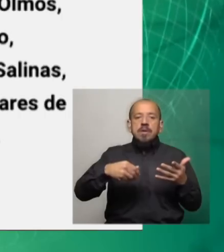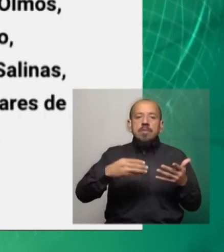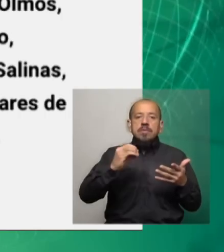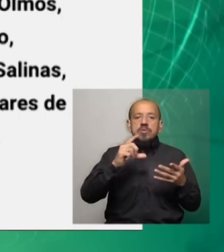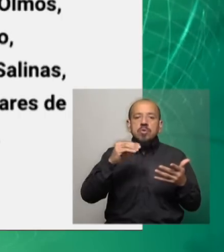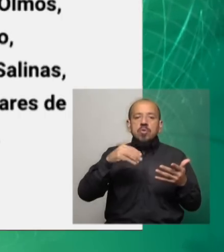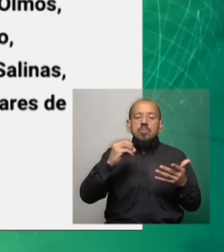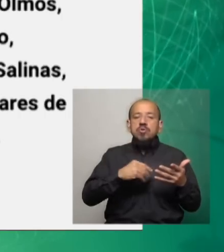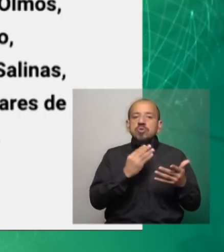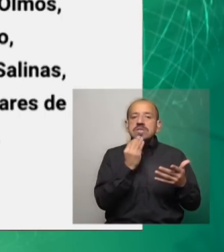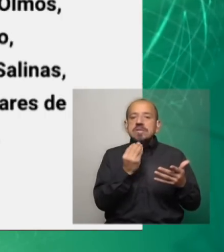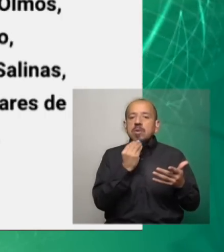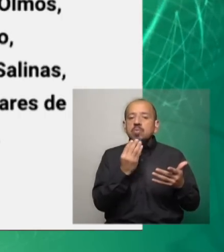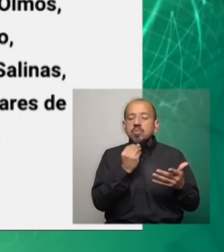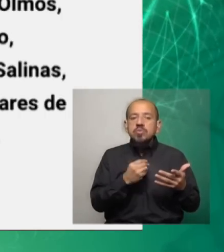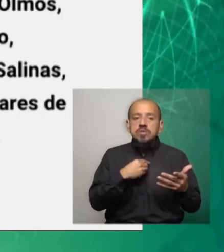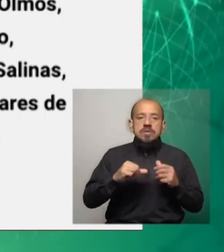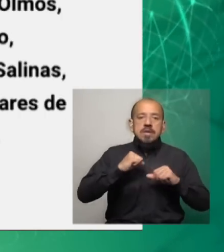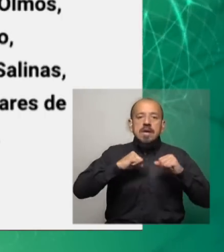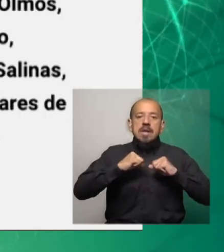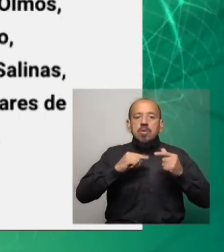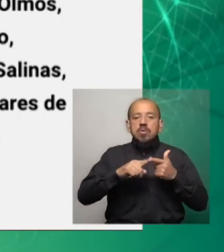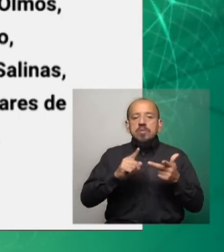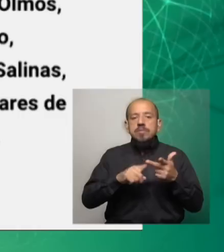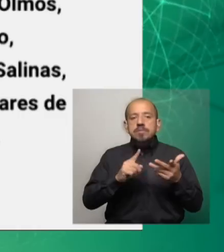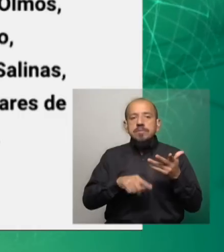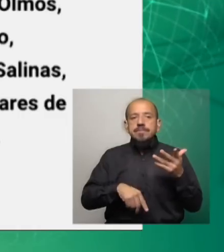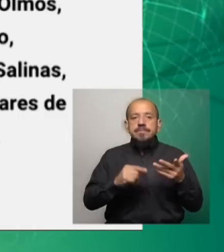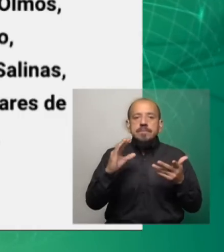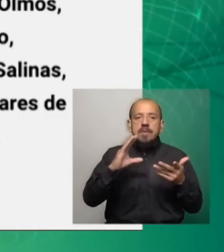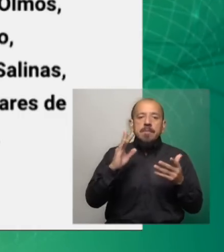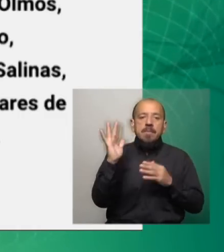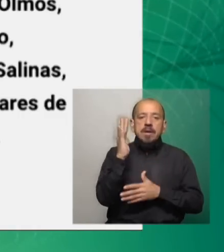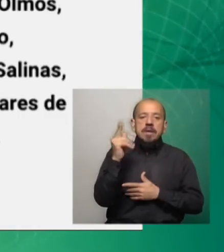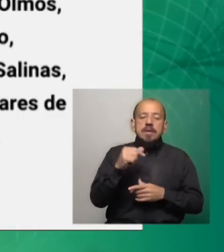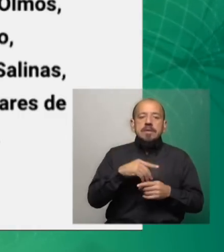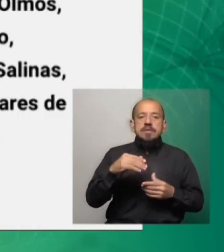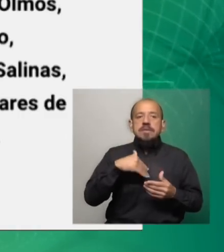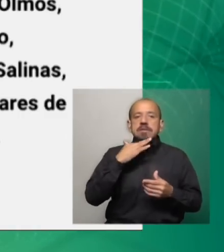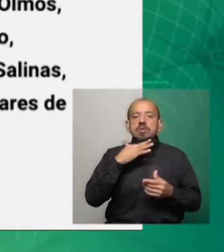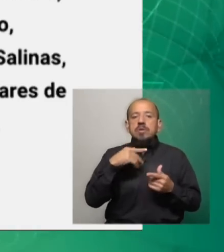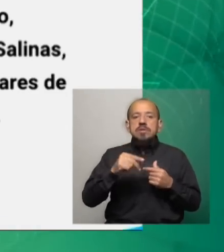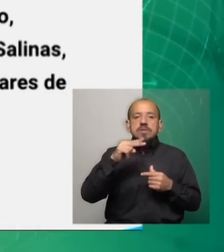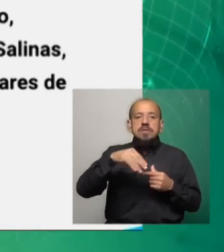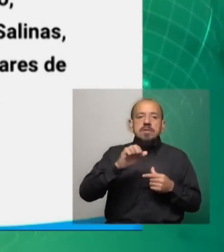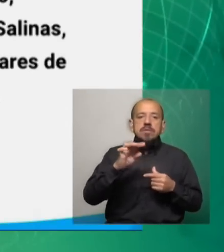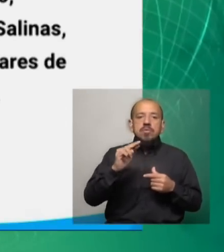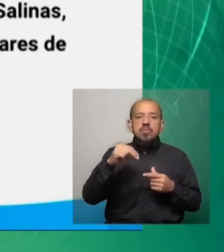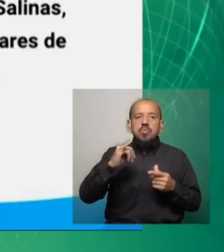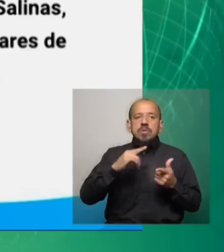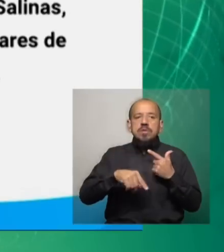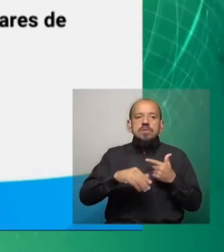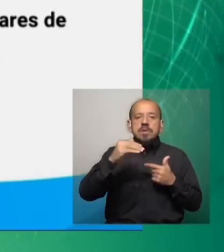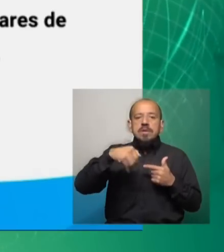Olmos Sauces Santa Lucía barra de Carrasco paso Carrasco parque Carrasco ciudad de la costa neptunia pinamar Salinas